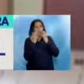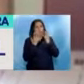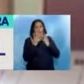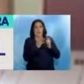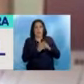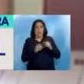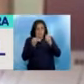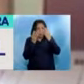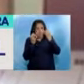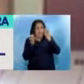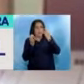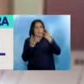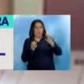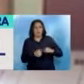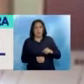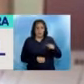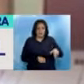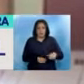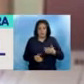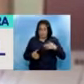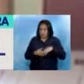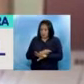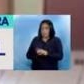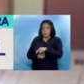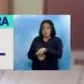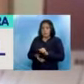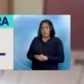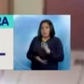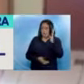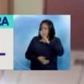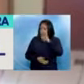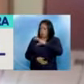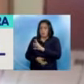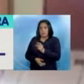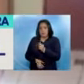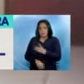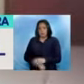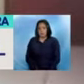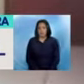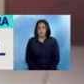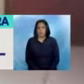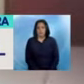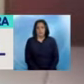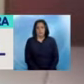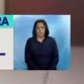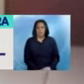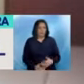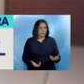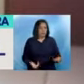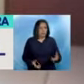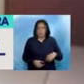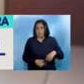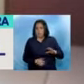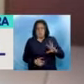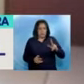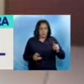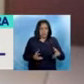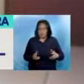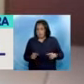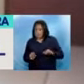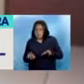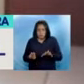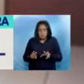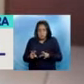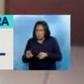y obedece al delincuente, quien la obliga a ingresar con él en busca del dinero. Cual león hambriento, el delincuente husmea